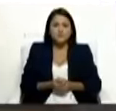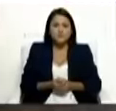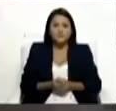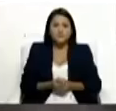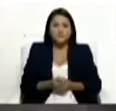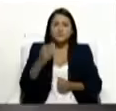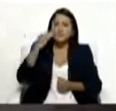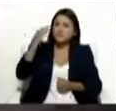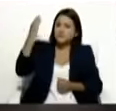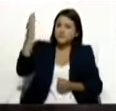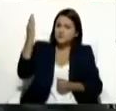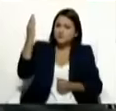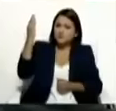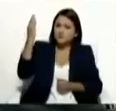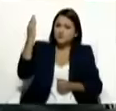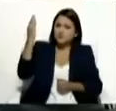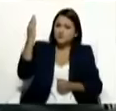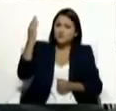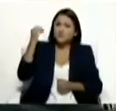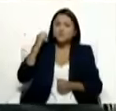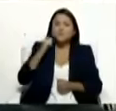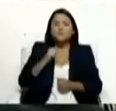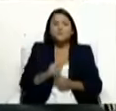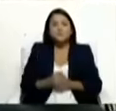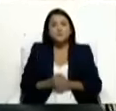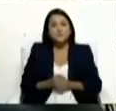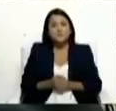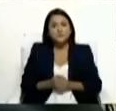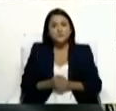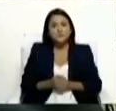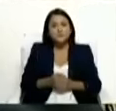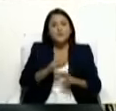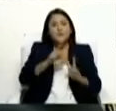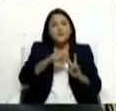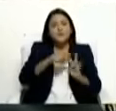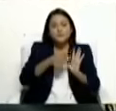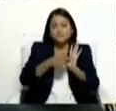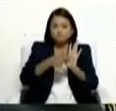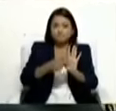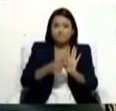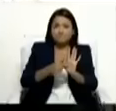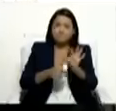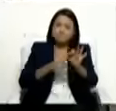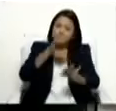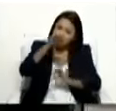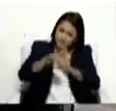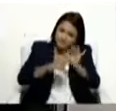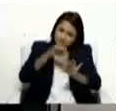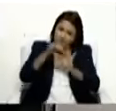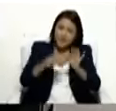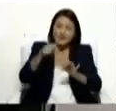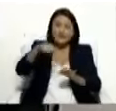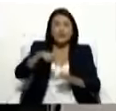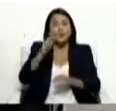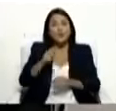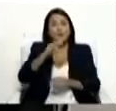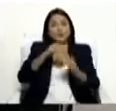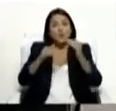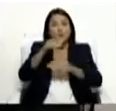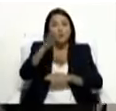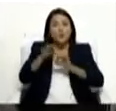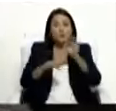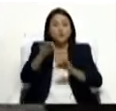Bien, como pueden observar a través de la pantalla venezolana de televisión, les estamos llevando detalles de lo que ocurre en el Tribunal Supremo de Justicia,